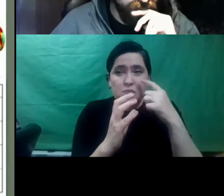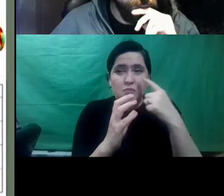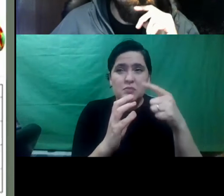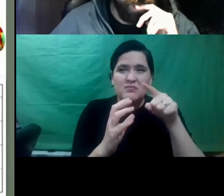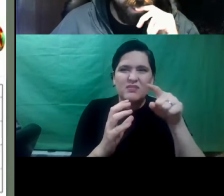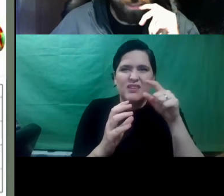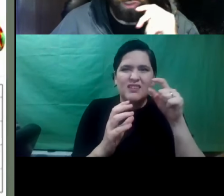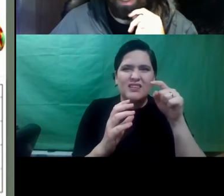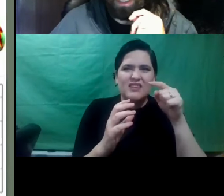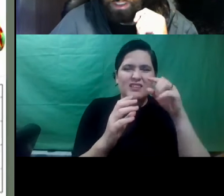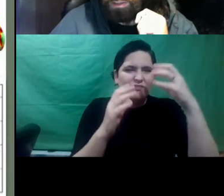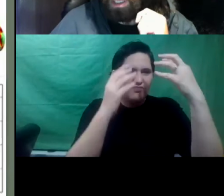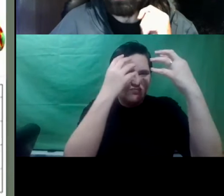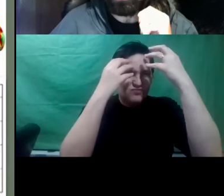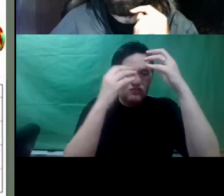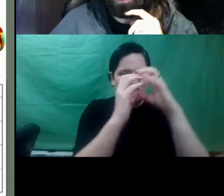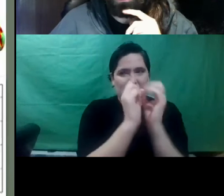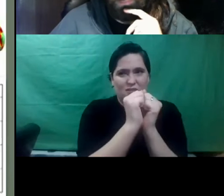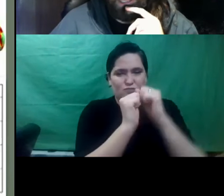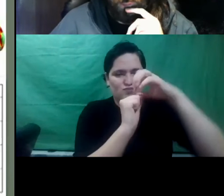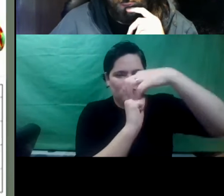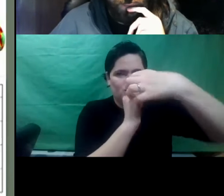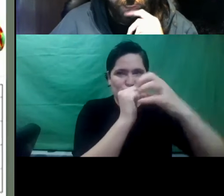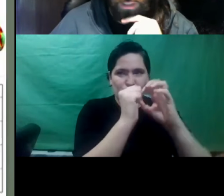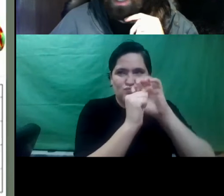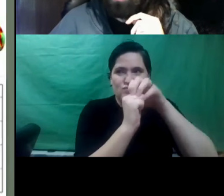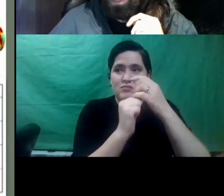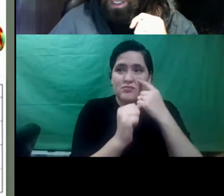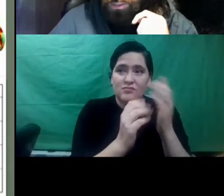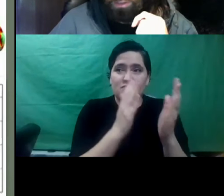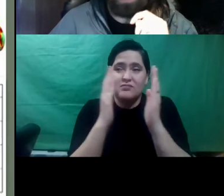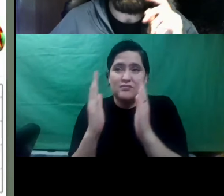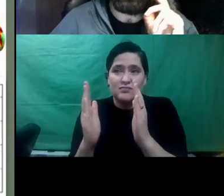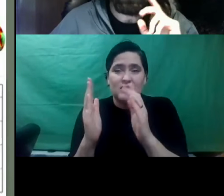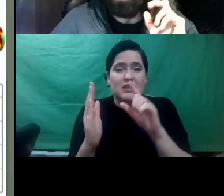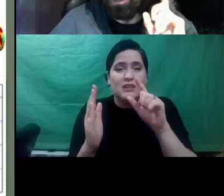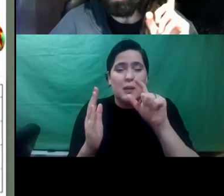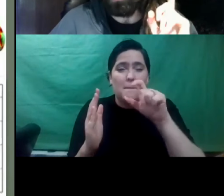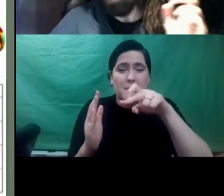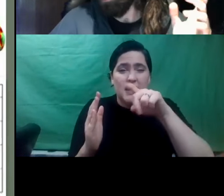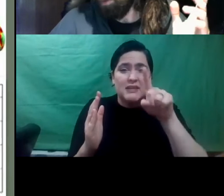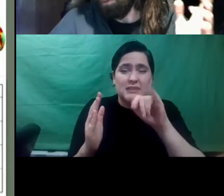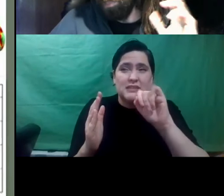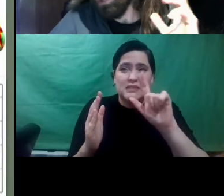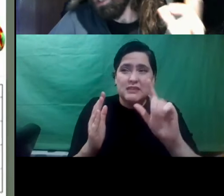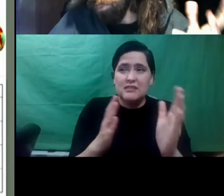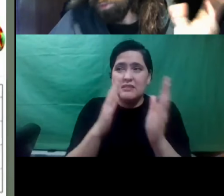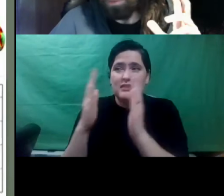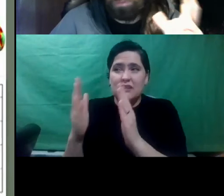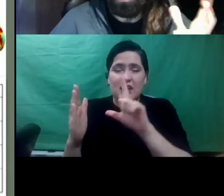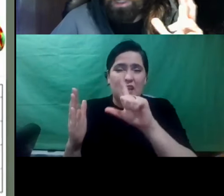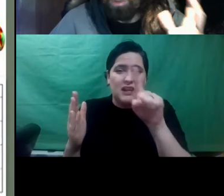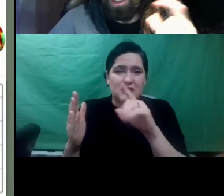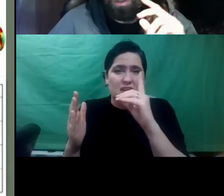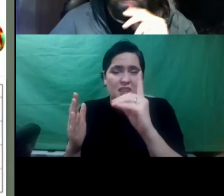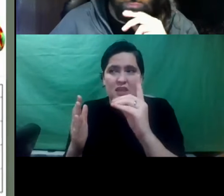cingulado, hay zonas occipitales, hay zonas parietales, y acá se muestra para psilocibina, para LSD y para ketamina, que es también tiene